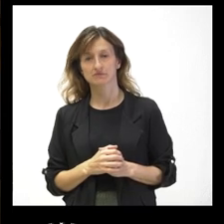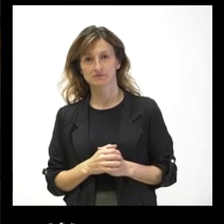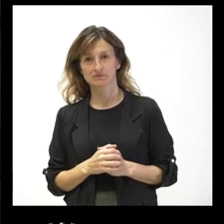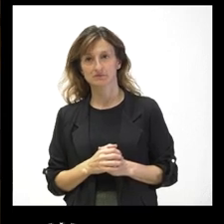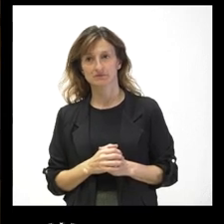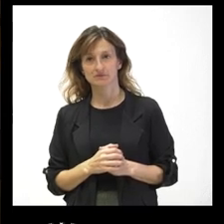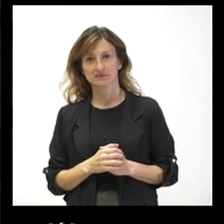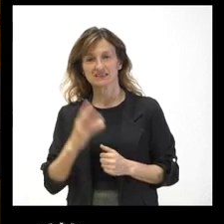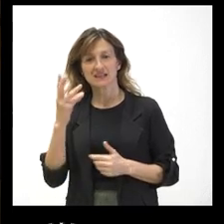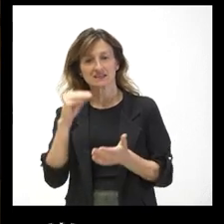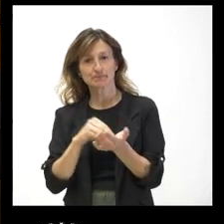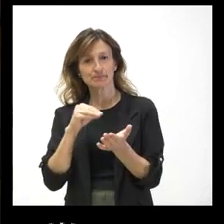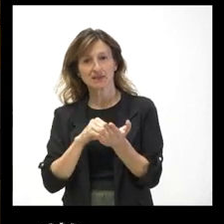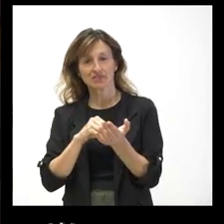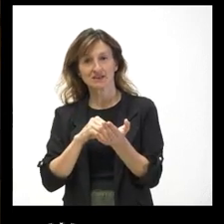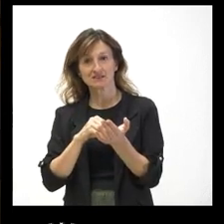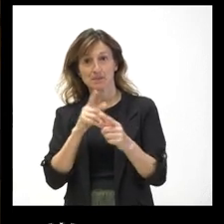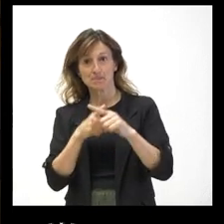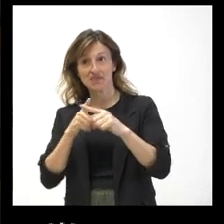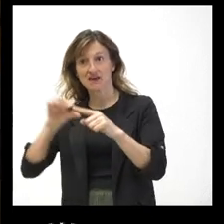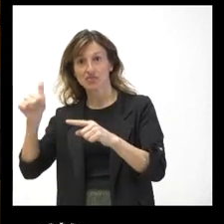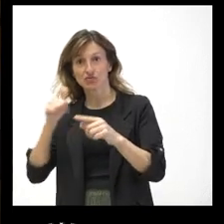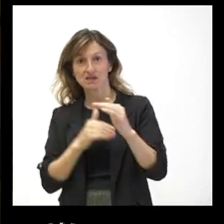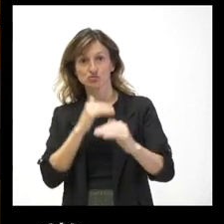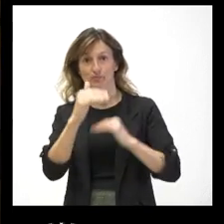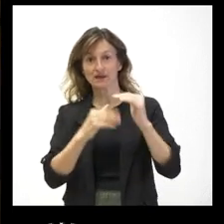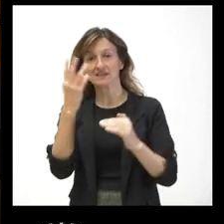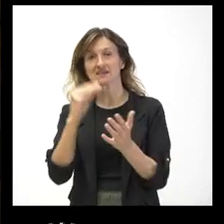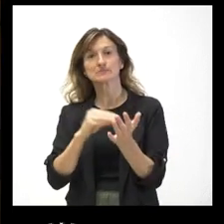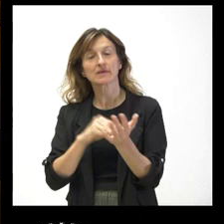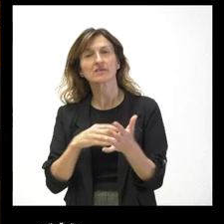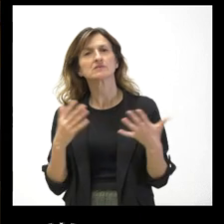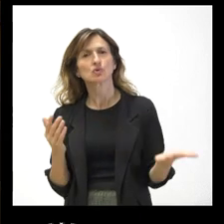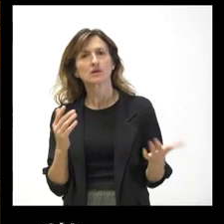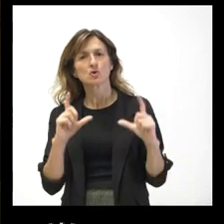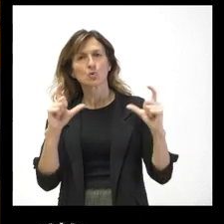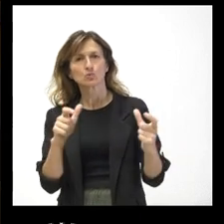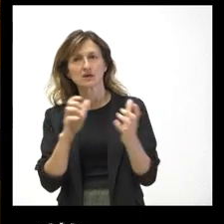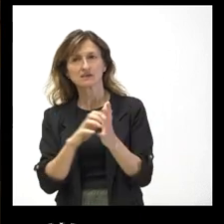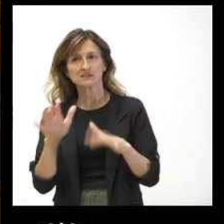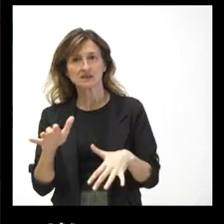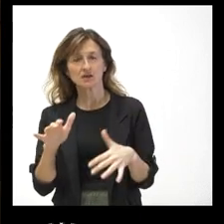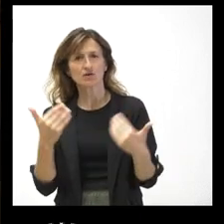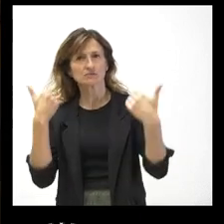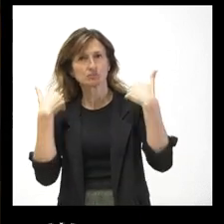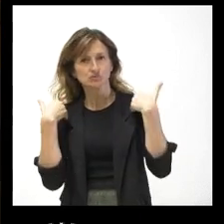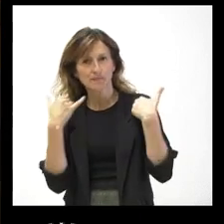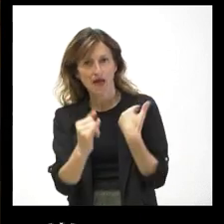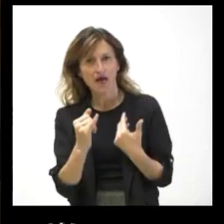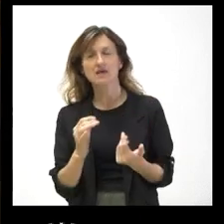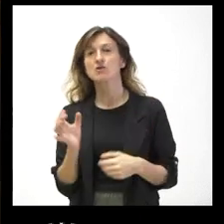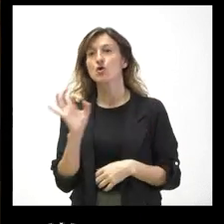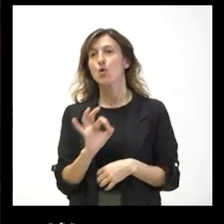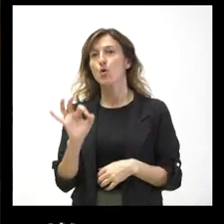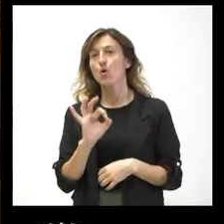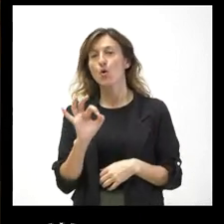tercera vez que la comunidad supera la media nacional Hasta qué punto la junta de Castilla y león tiene aquí responsabilidad o estamos hablando